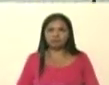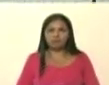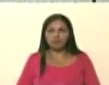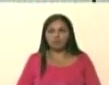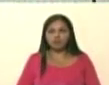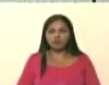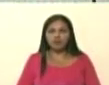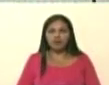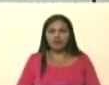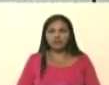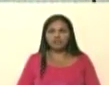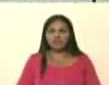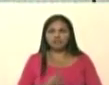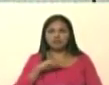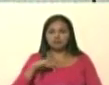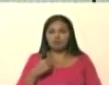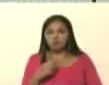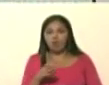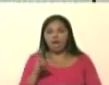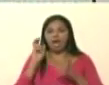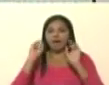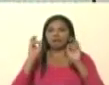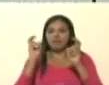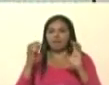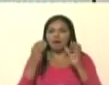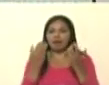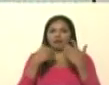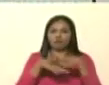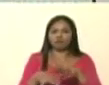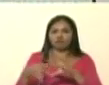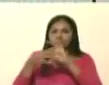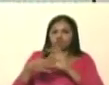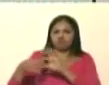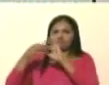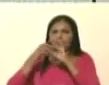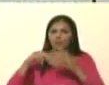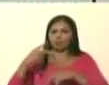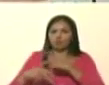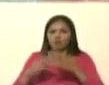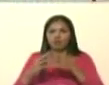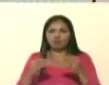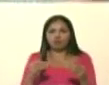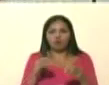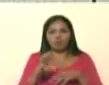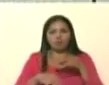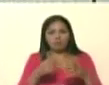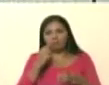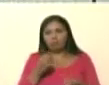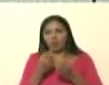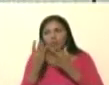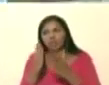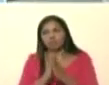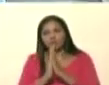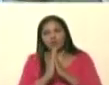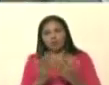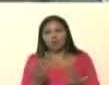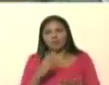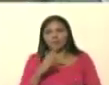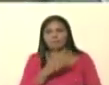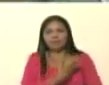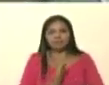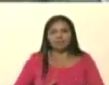a venezuela sobre todo este tema de la articulación productiva en el campo ovino y caprino por favor presidente